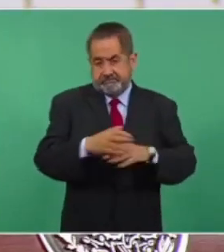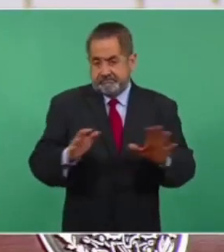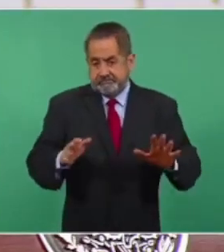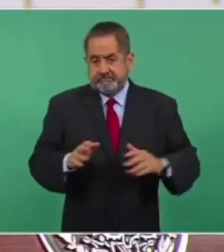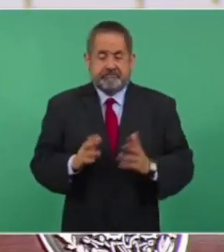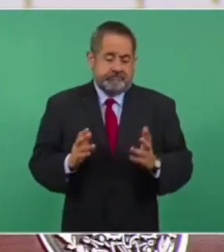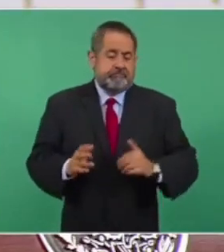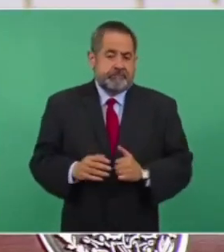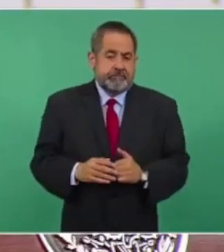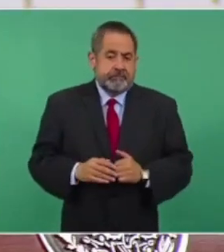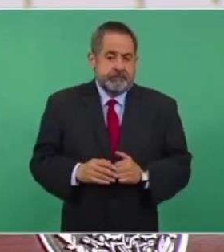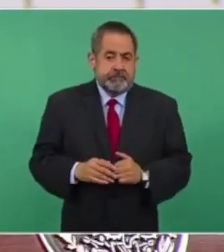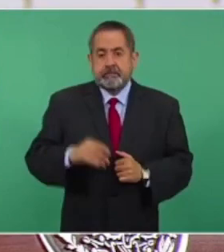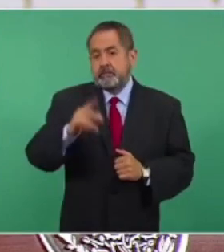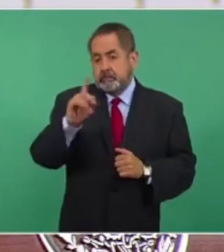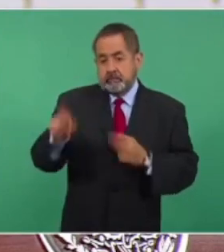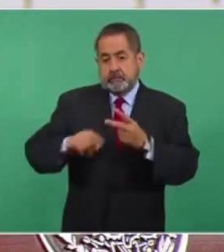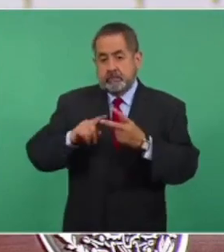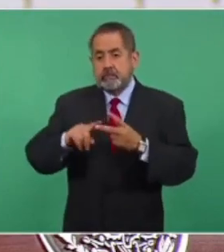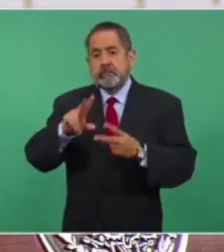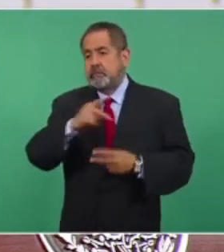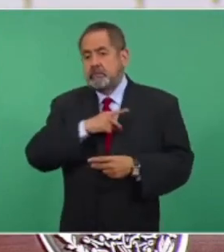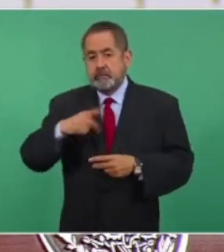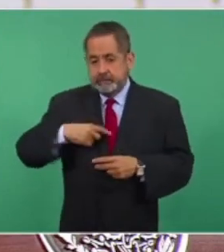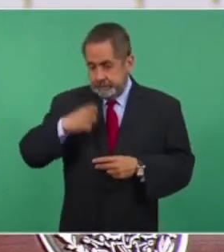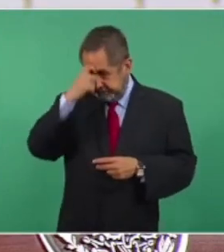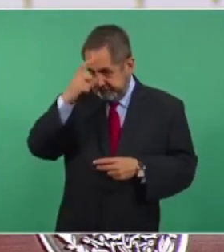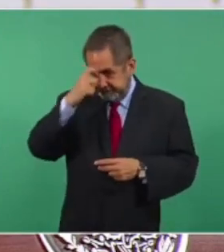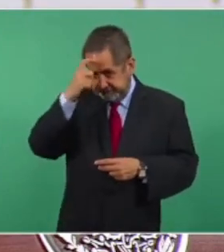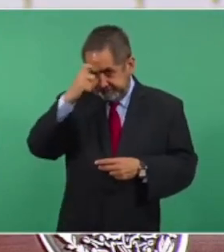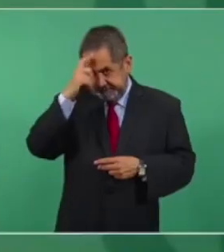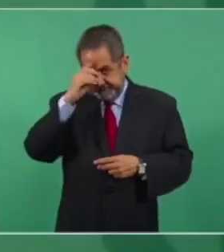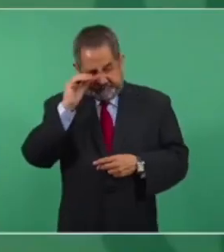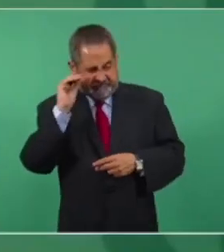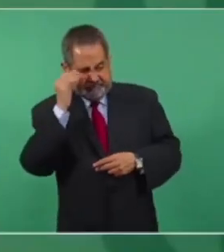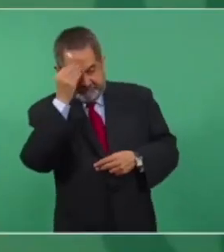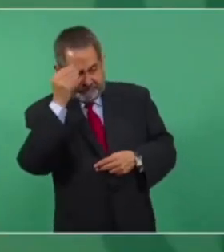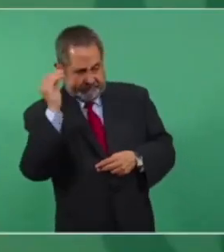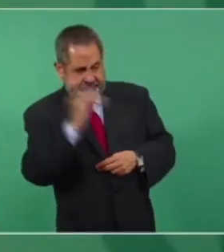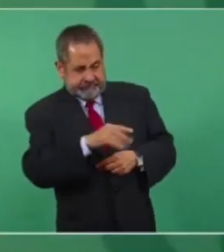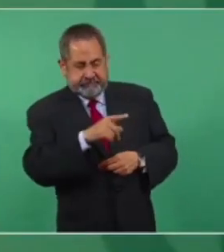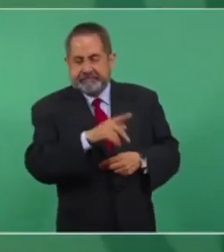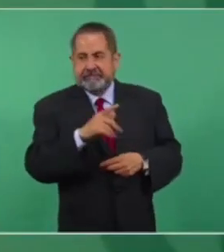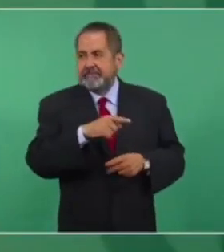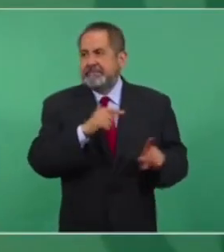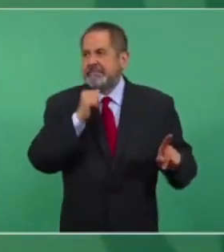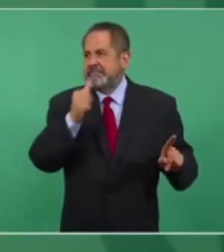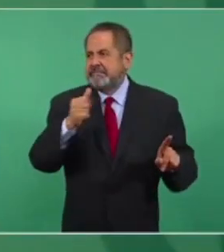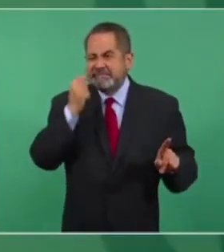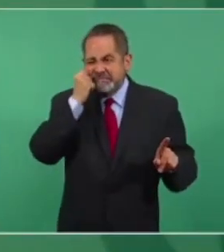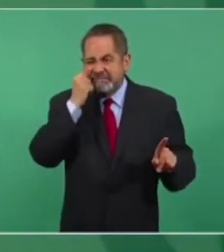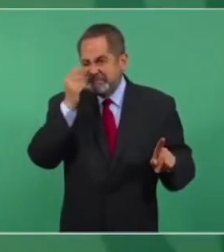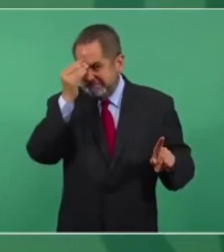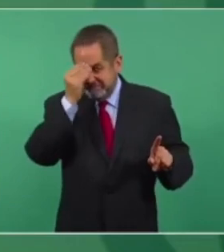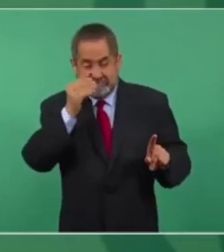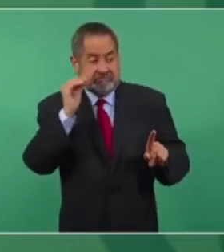Y también no fabricar delitos, que es lo otro. El que